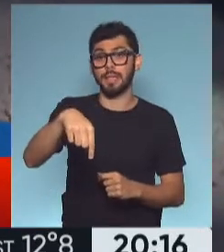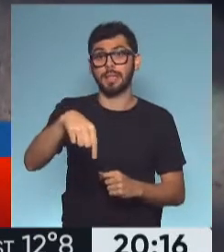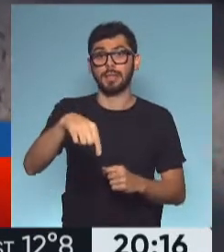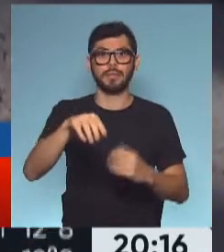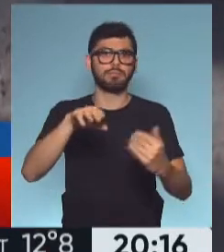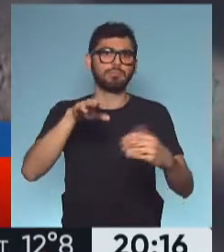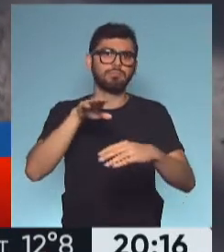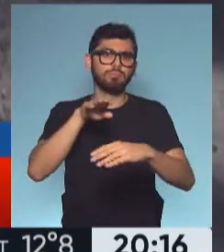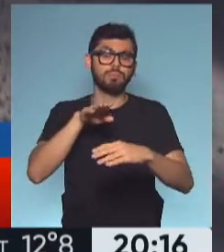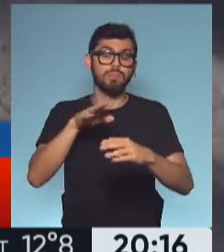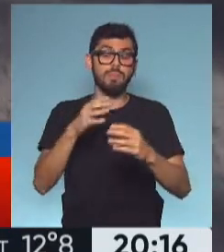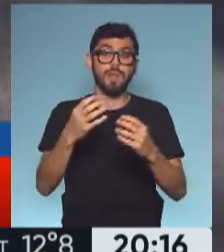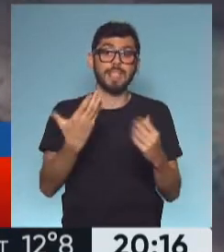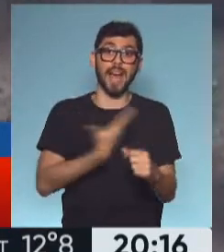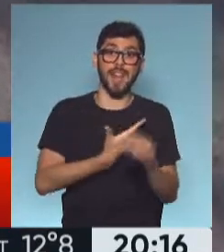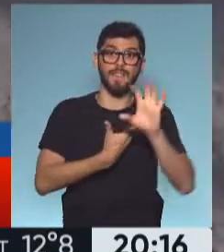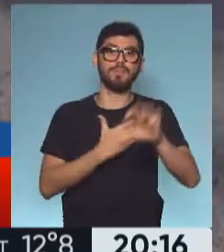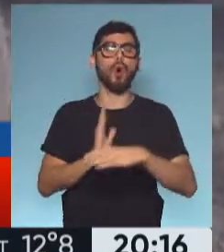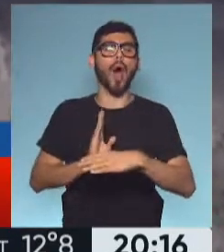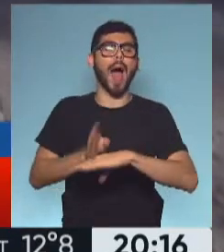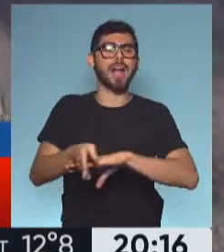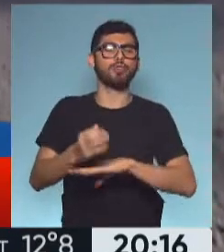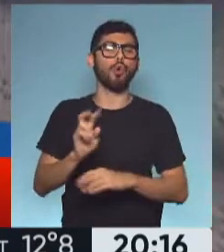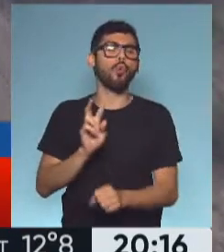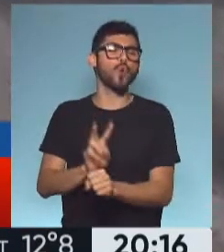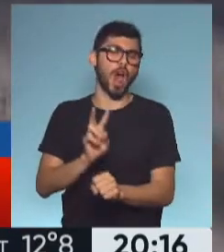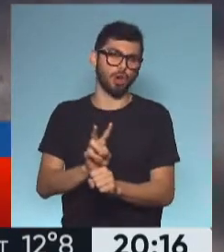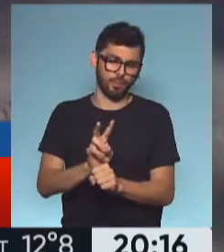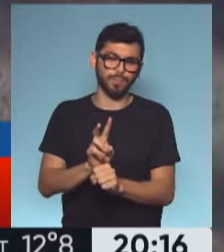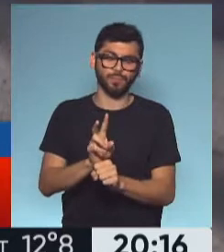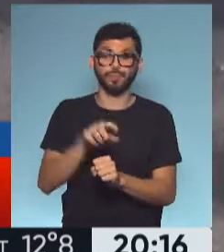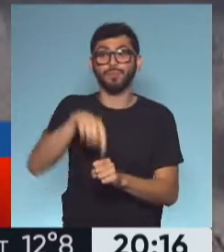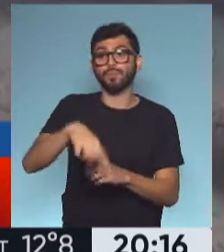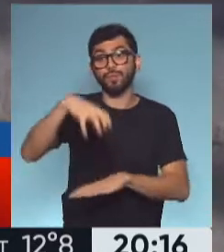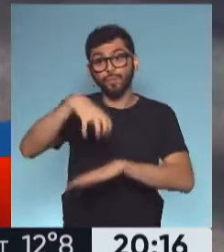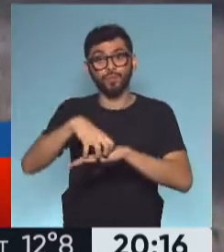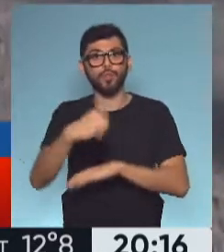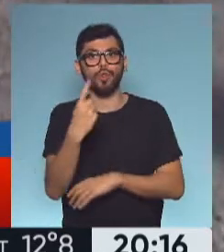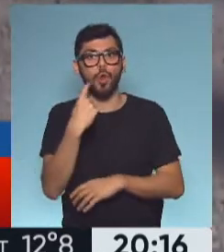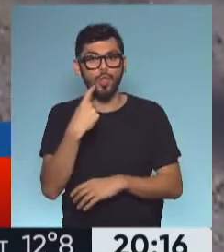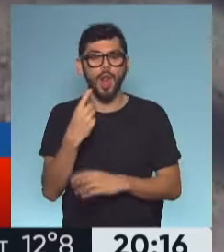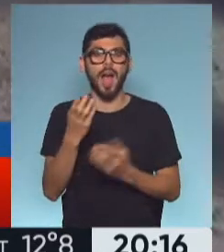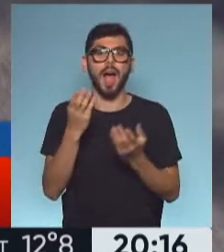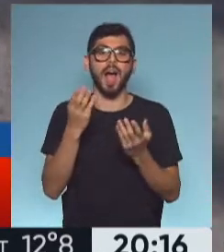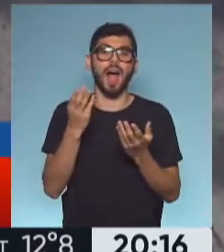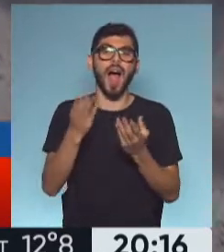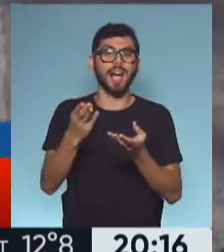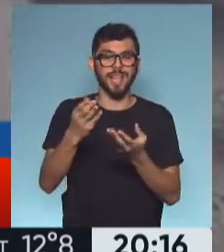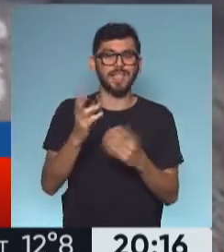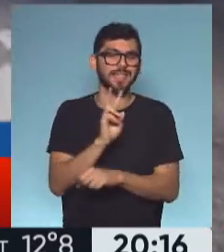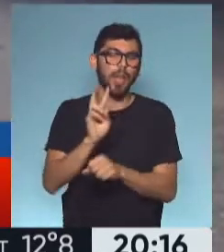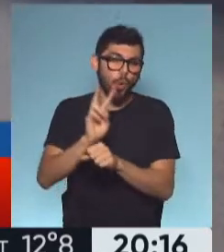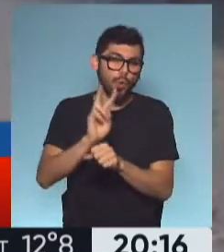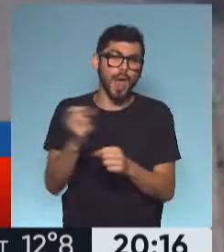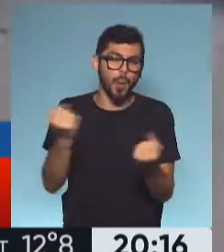accesos cuidados que tiene la provincia de Santa Fe. Acá se llevan adelante los controles por la Agencia de Seguridad Vial y el personal de